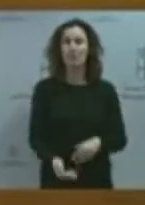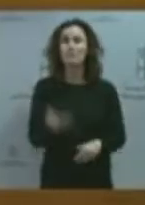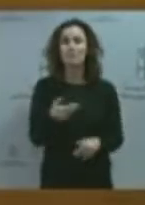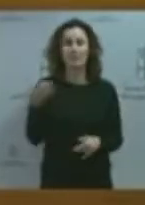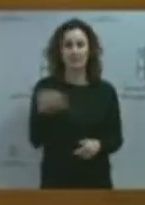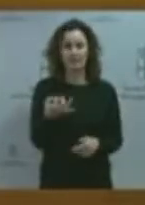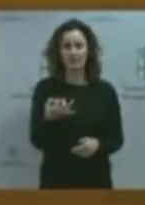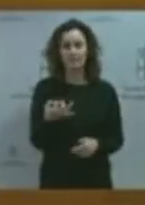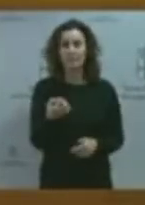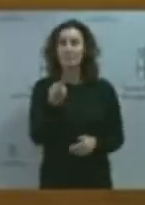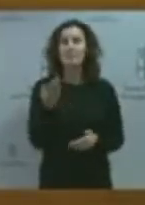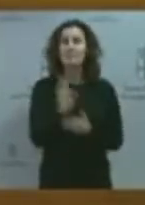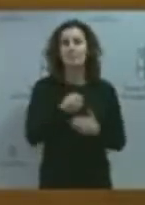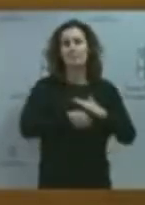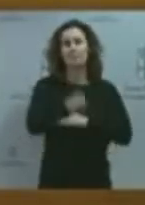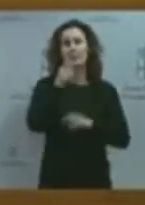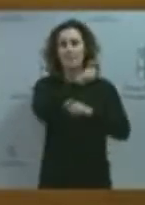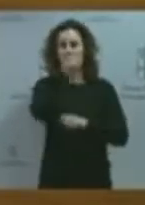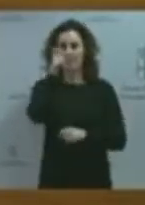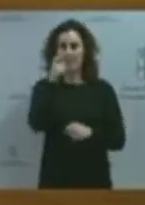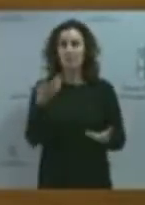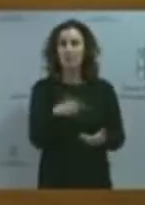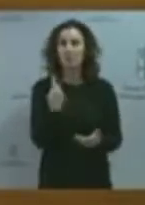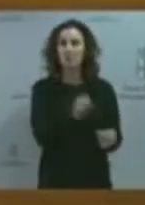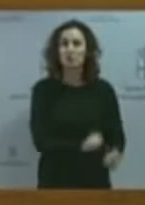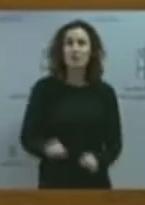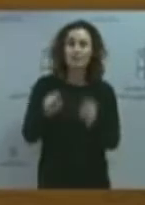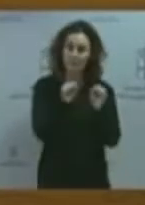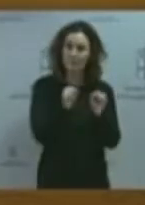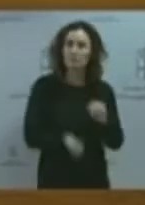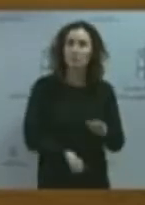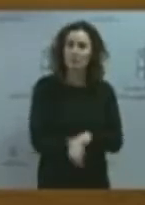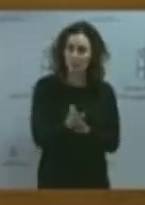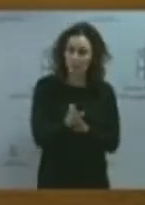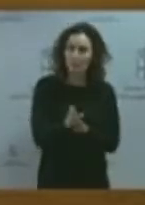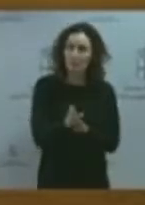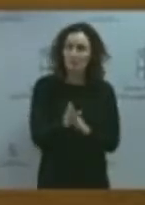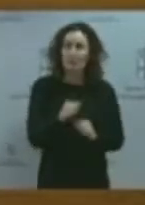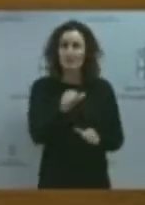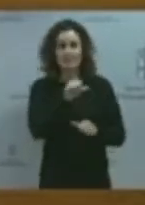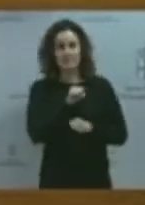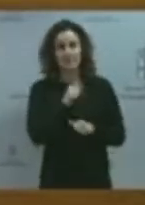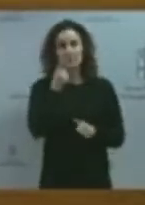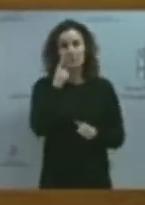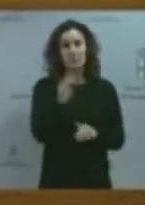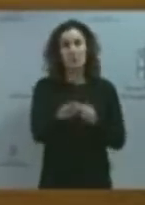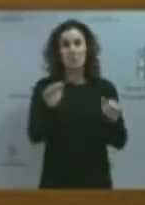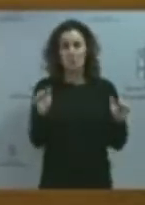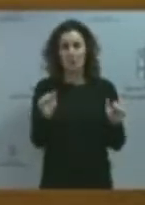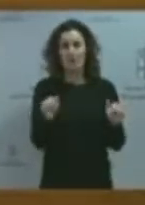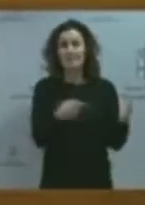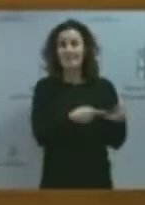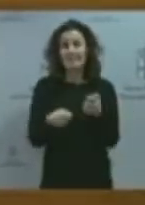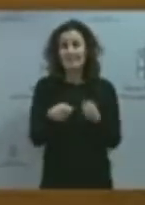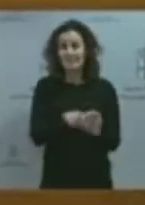nos hemos defendido, vamos a seguir defendiendo, estamos a la espera de que se convoquen las más de 600 plazas que fueron defendidas por este